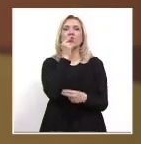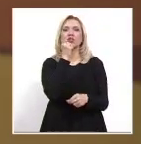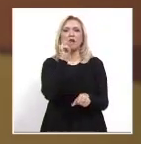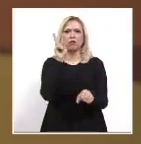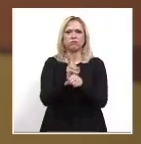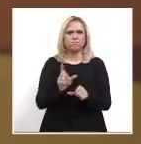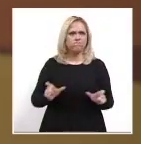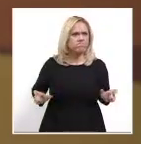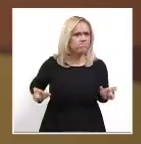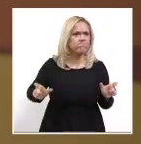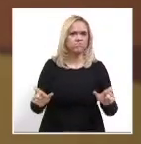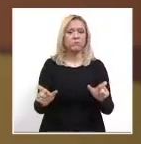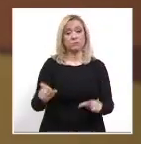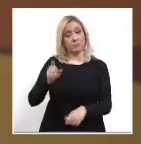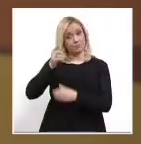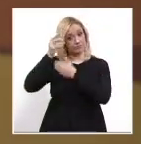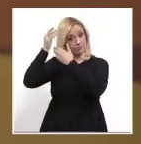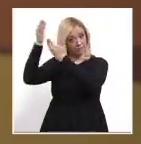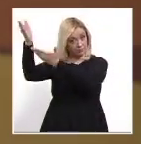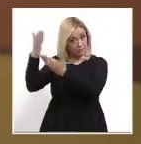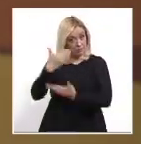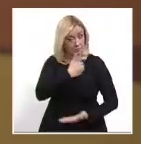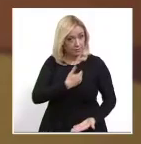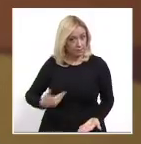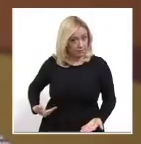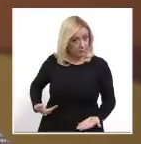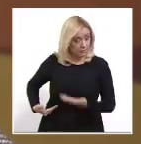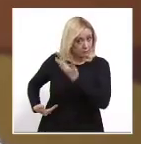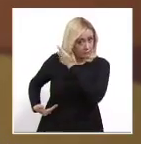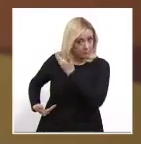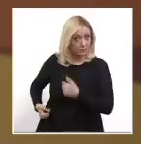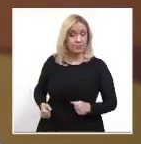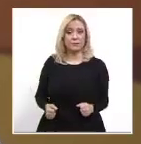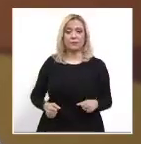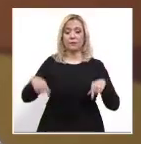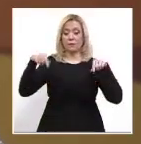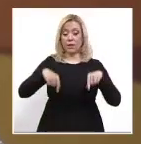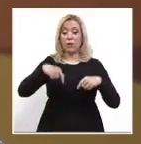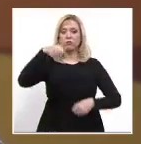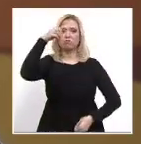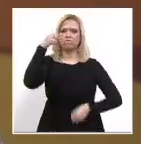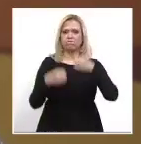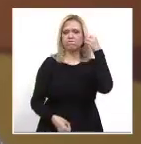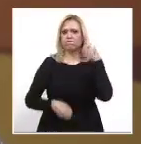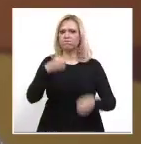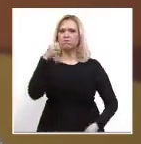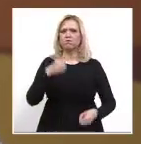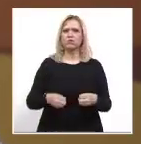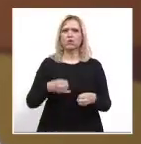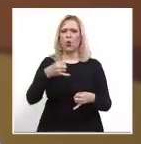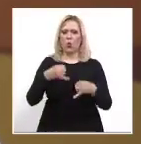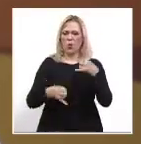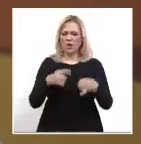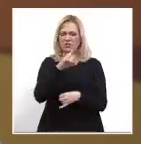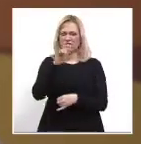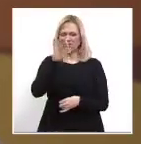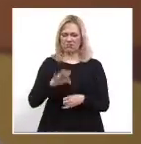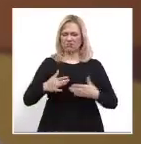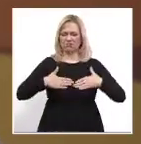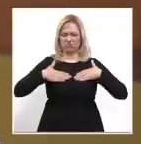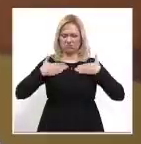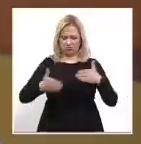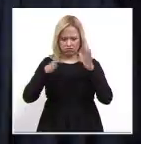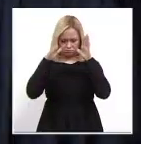seguridad pública también muy fortalecido que viene del Ejecutivo y necesitamos personas juzgadoras confiables